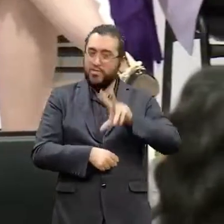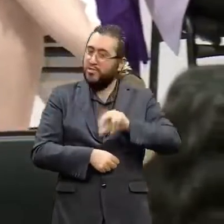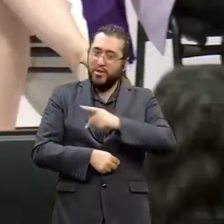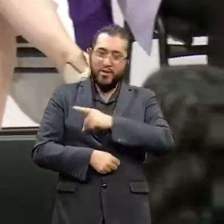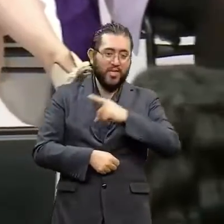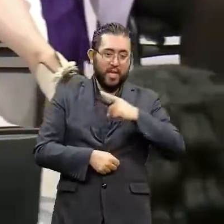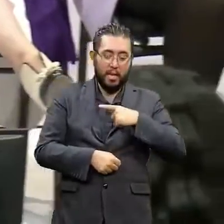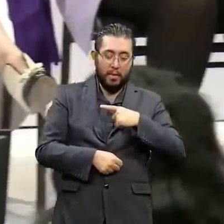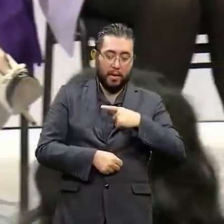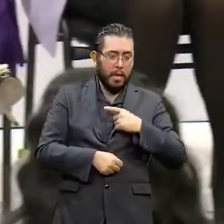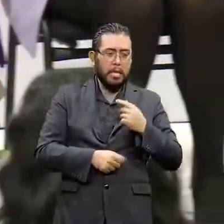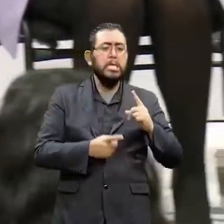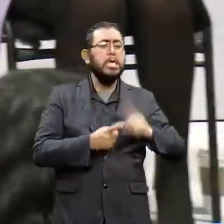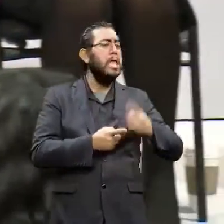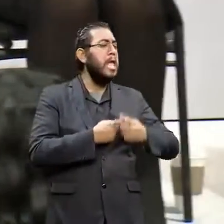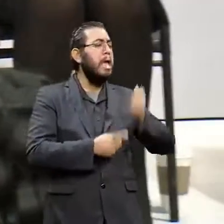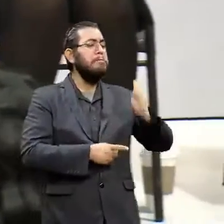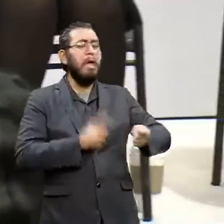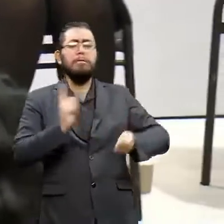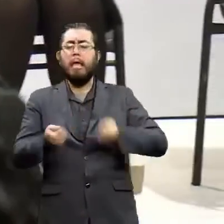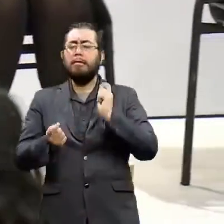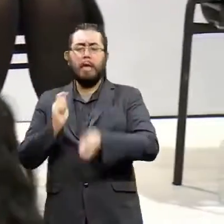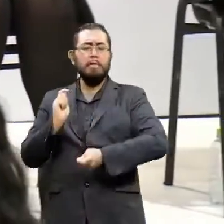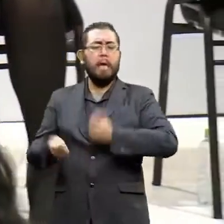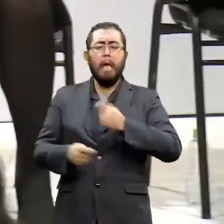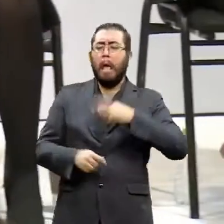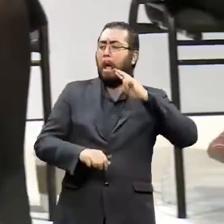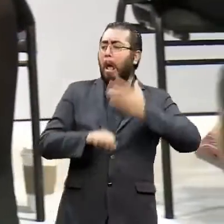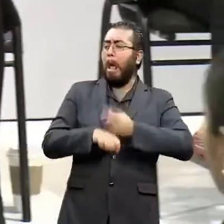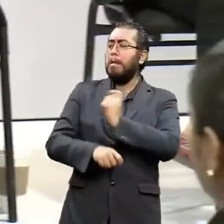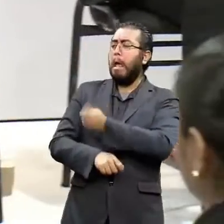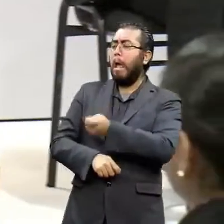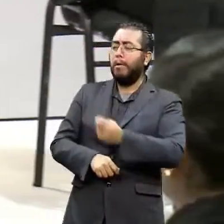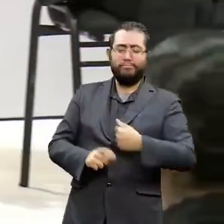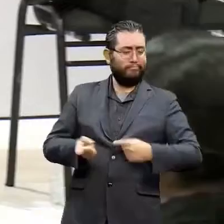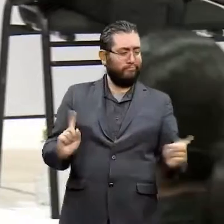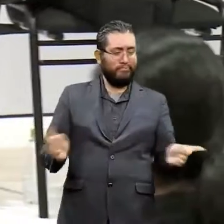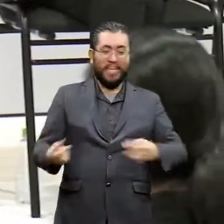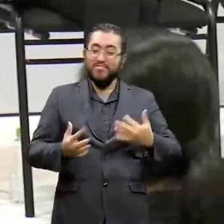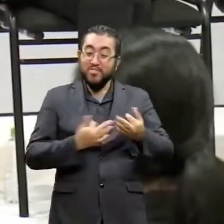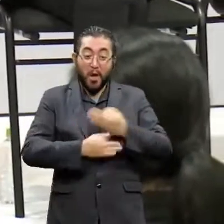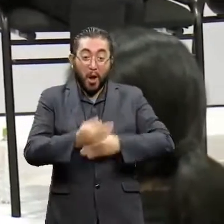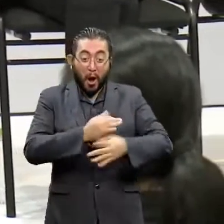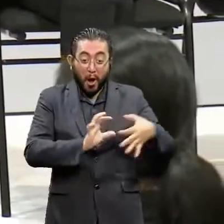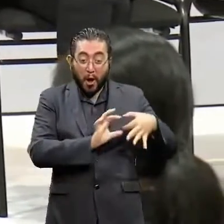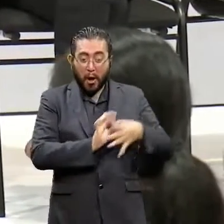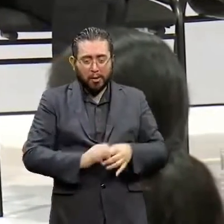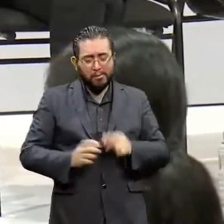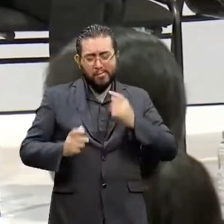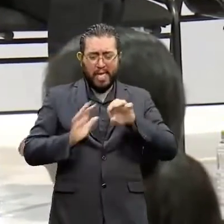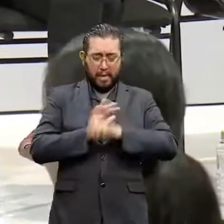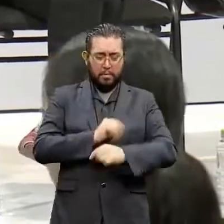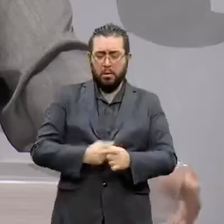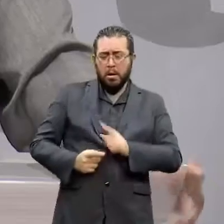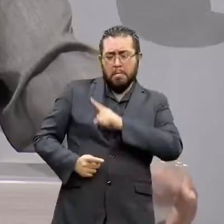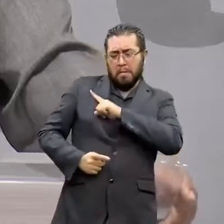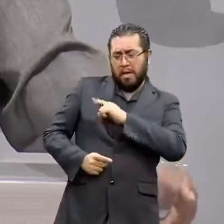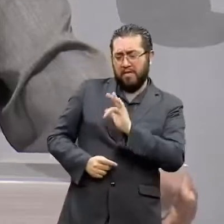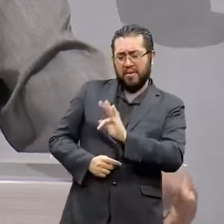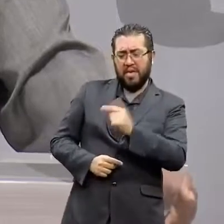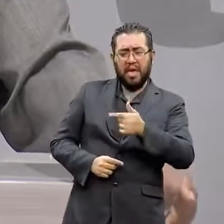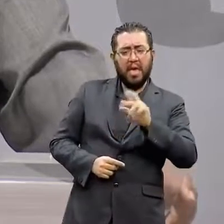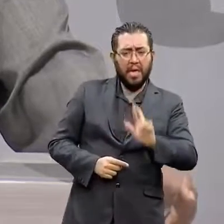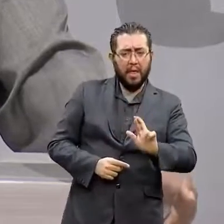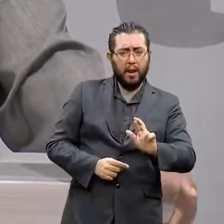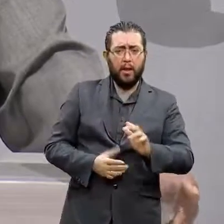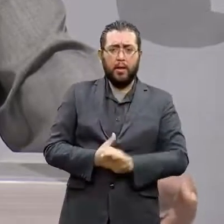responsabilidades de los distintos órdenes de gobierno de la autonomía de las fiscalías o de las responsabilidades